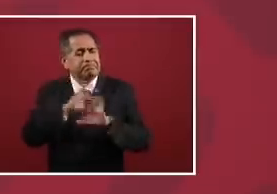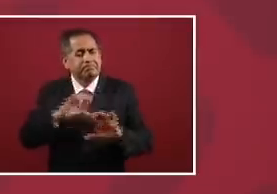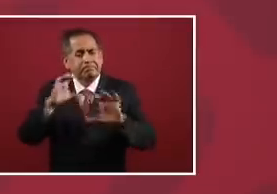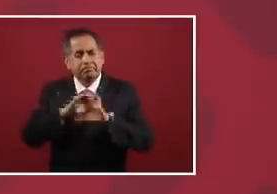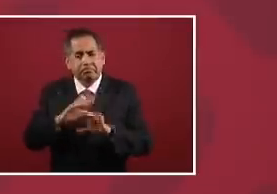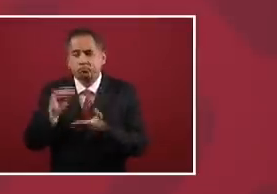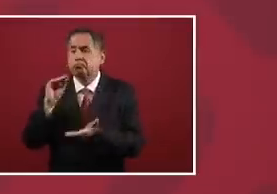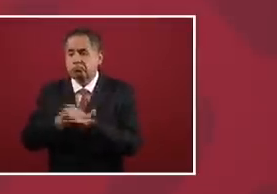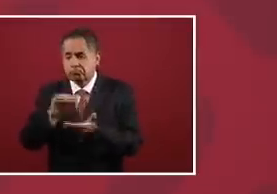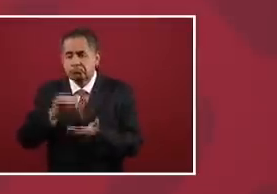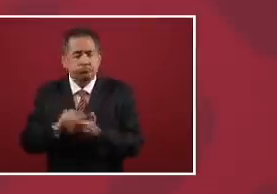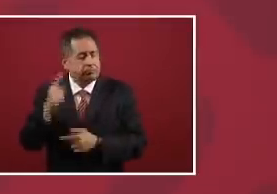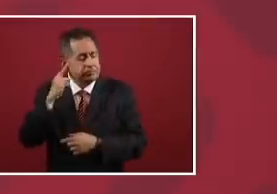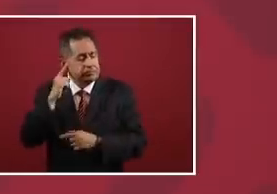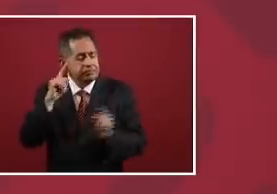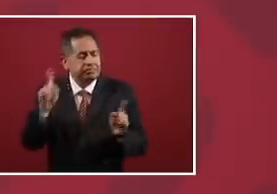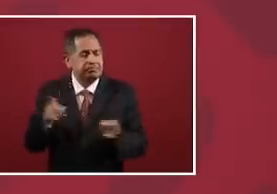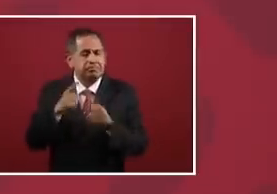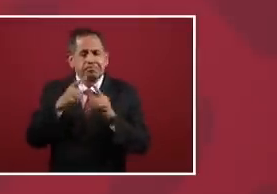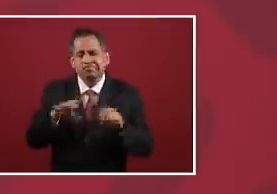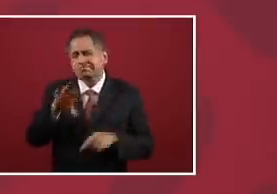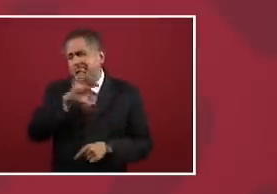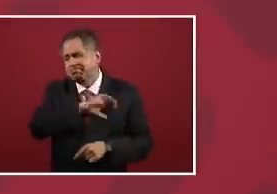lo siguen escuchando.